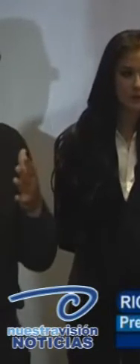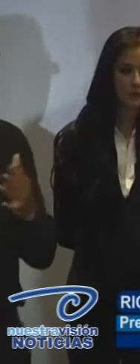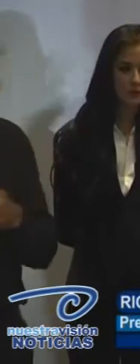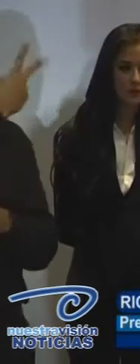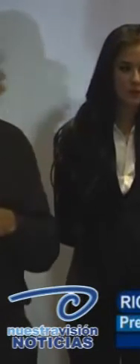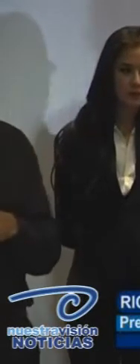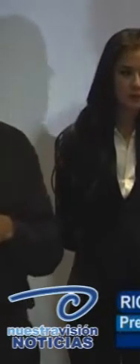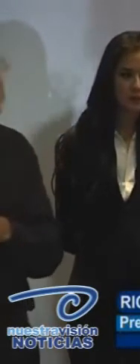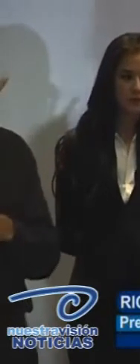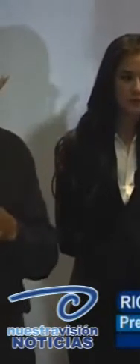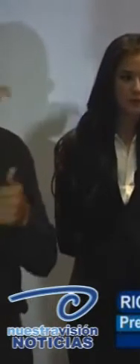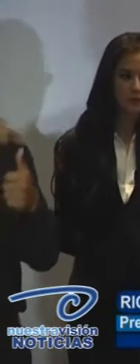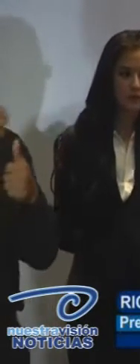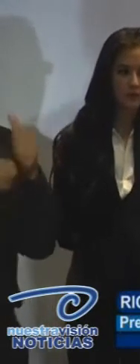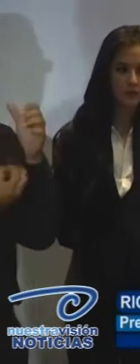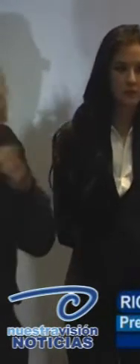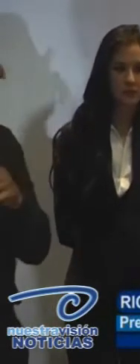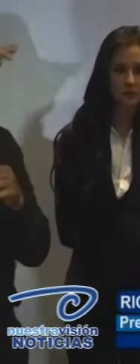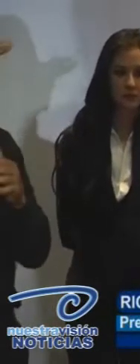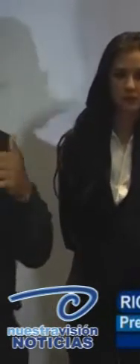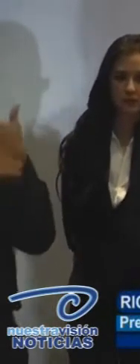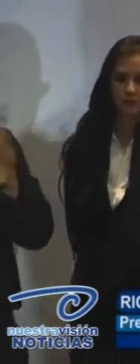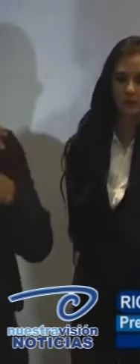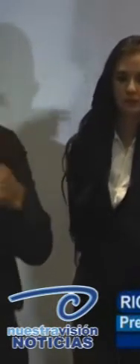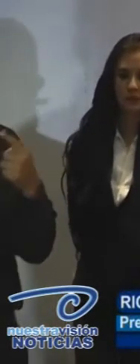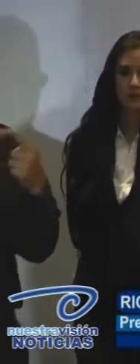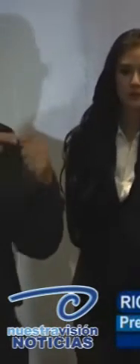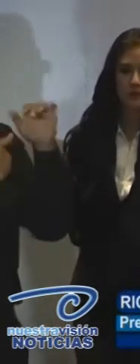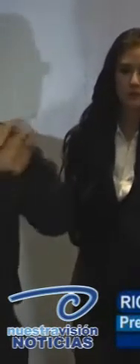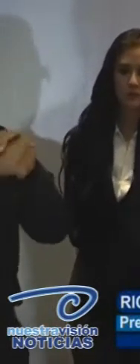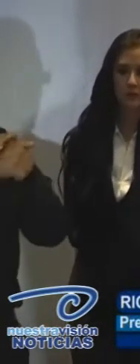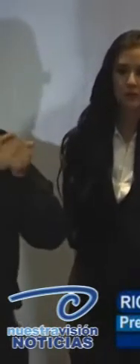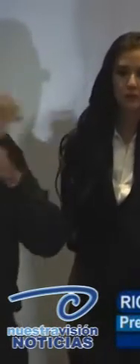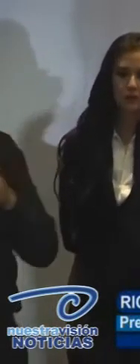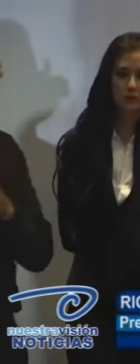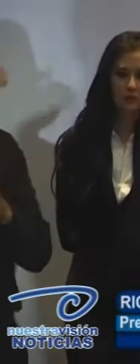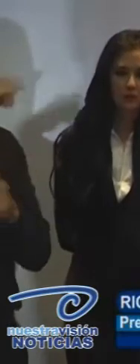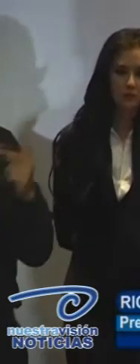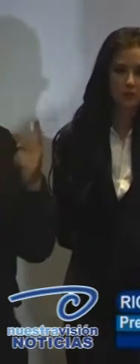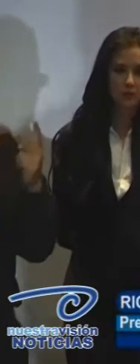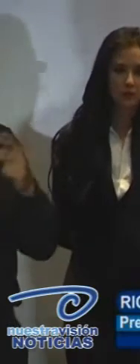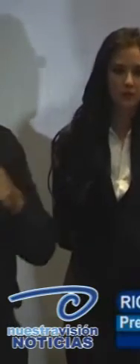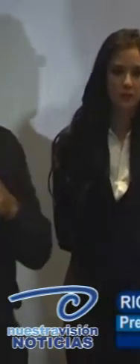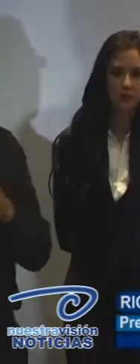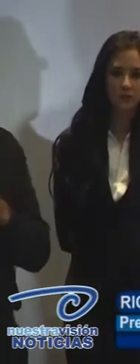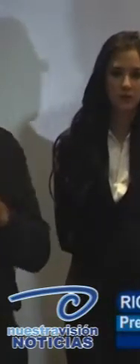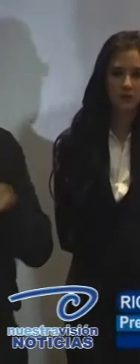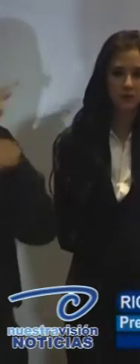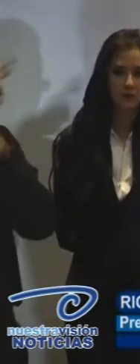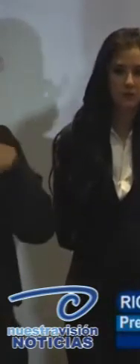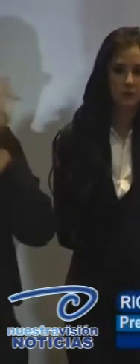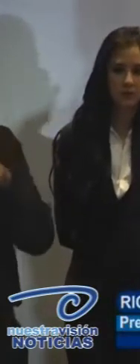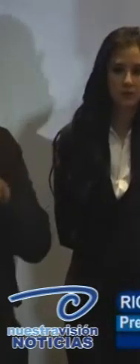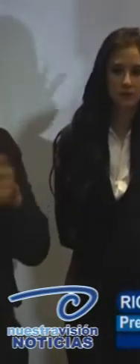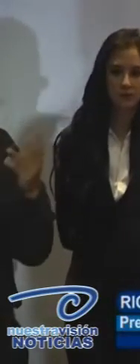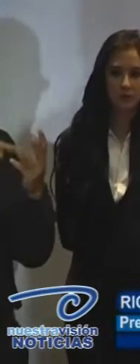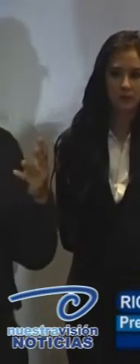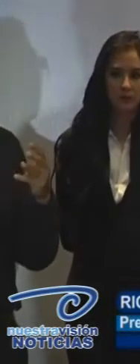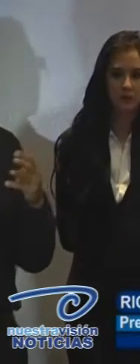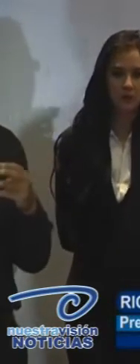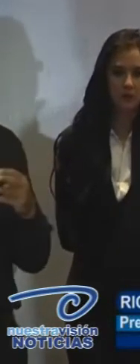202, Nuevo Parangaricutiro con 15, Zaguayo con 11, Uruapan con 21, Zamora